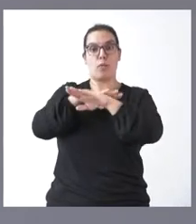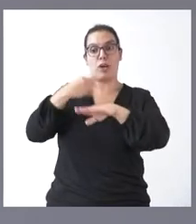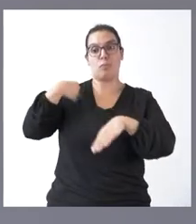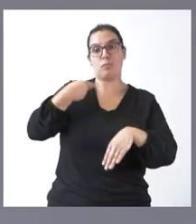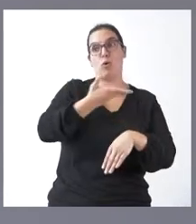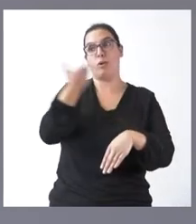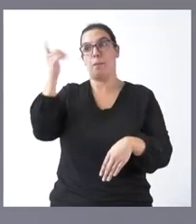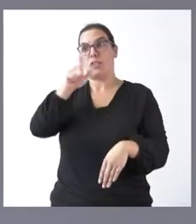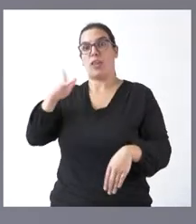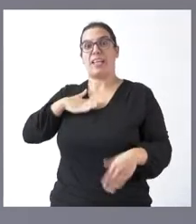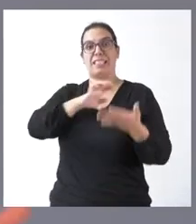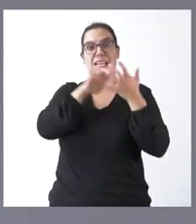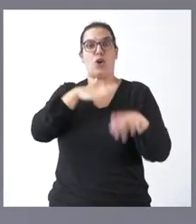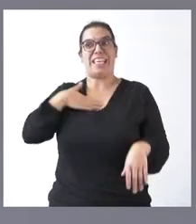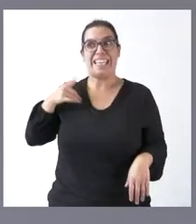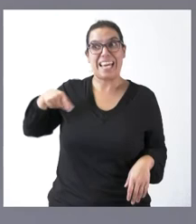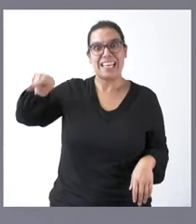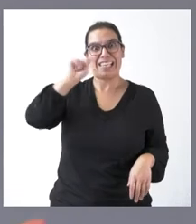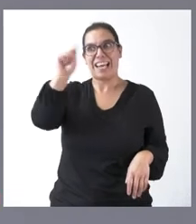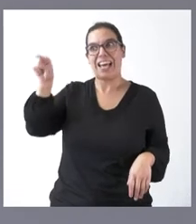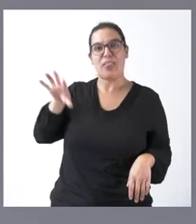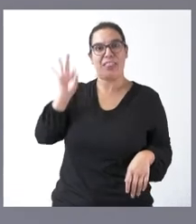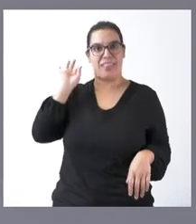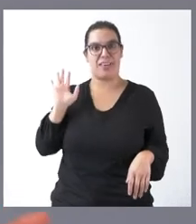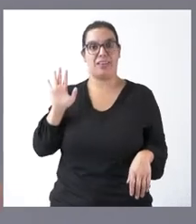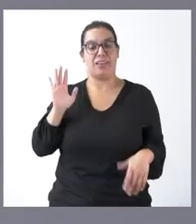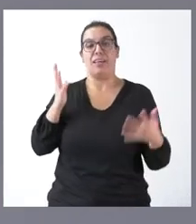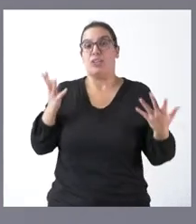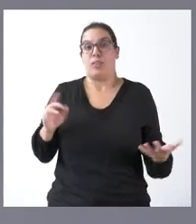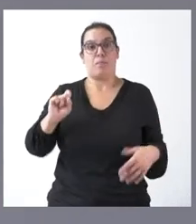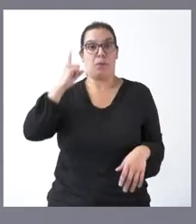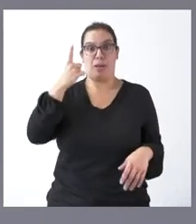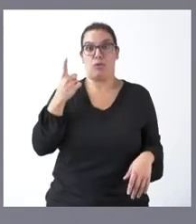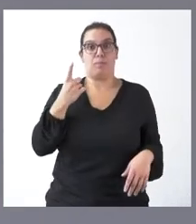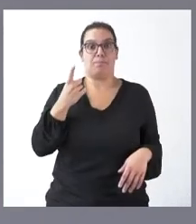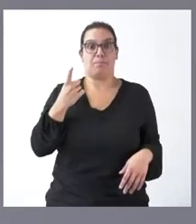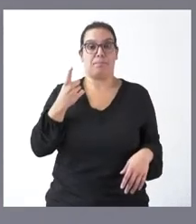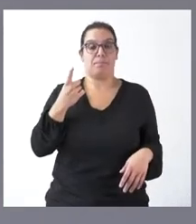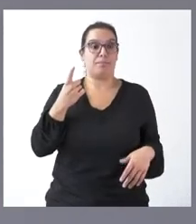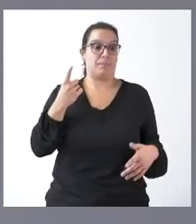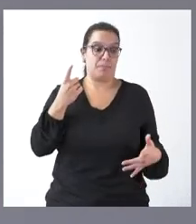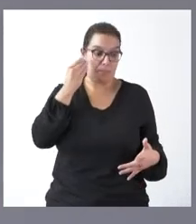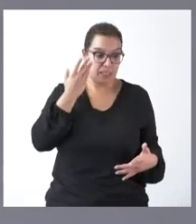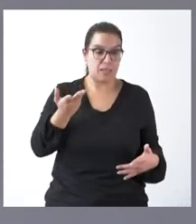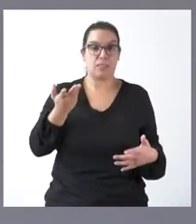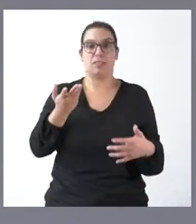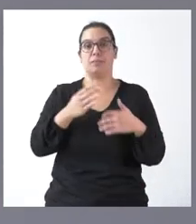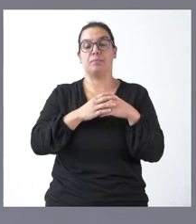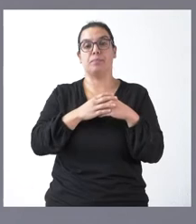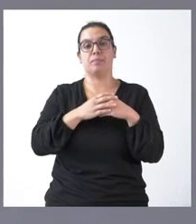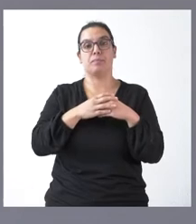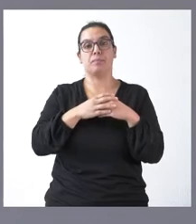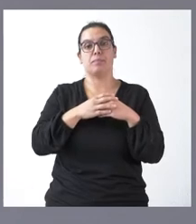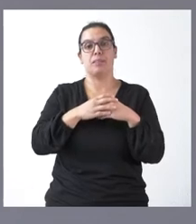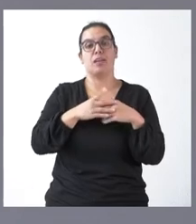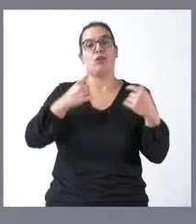Castilla y león y por tanto lo primero de este punto de inicio es el hecho de que hemos sido